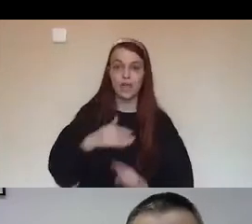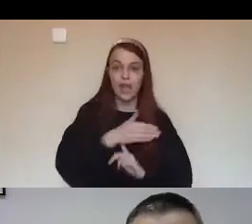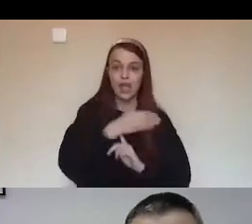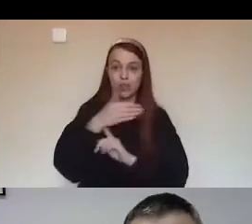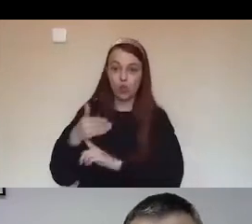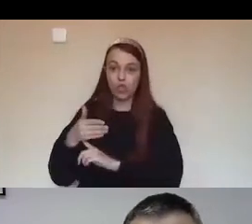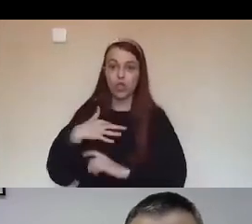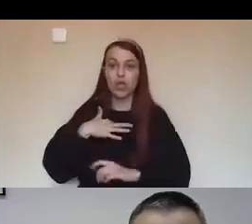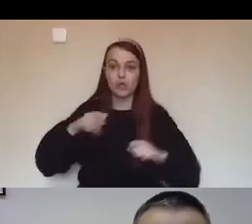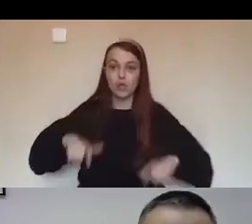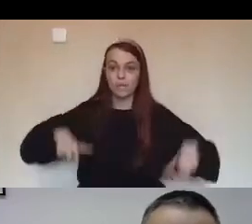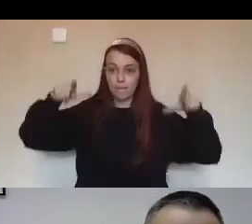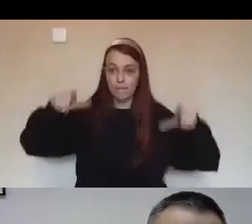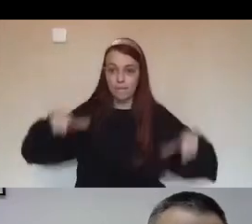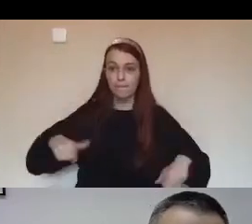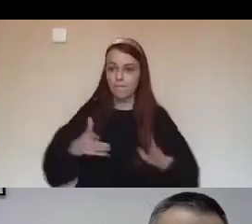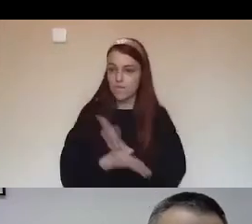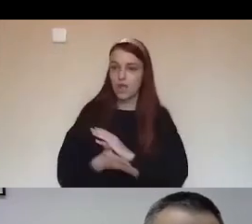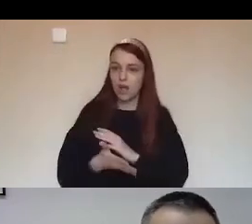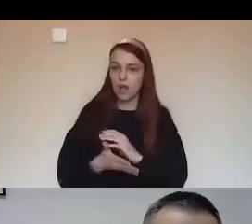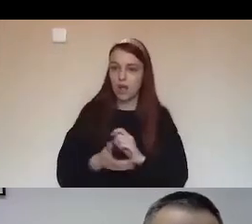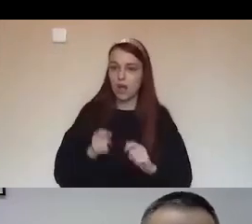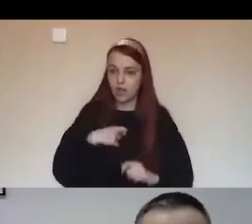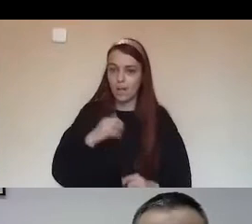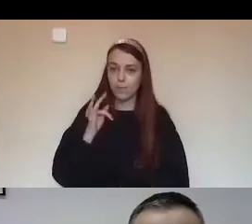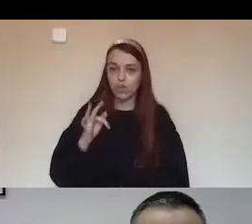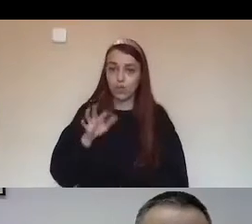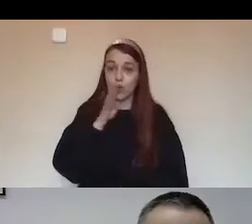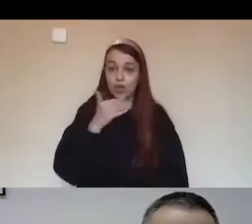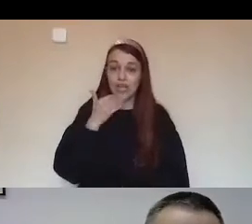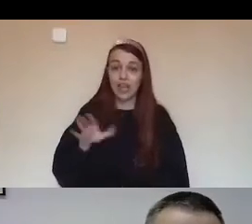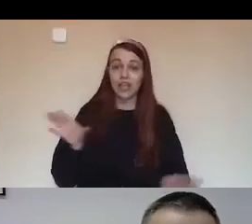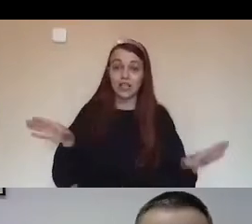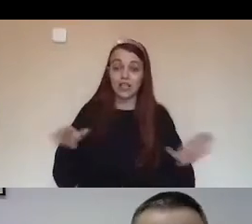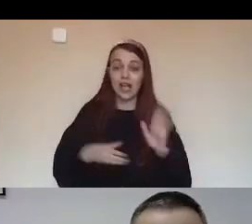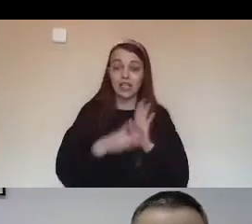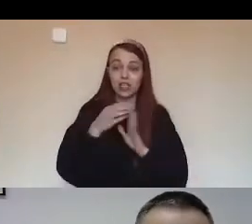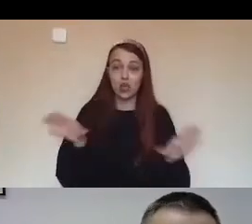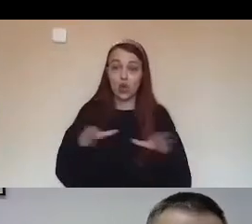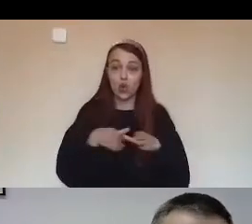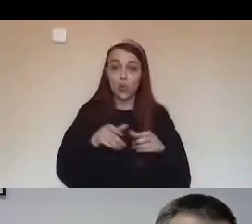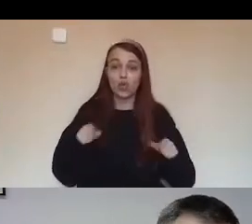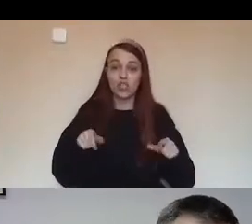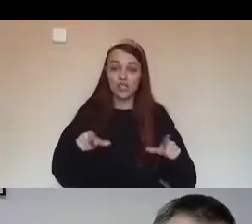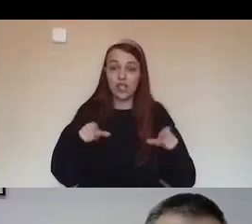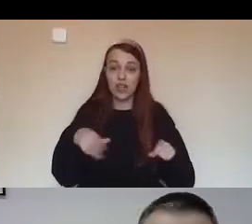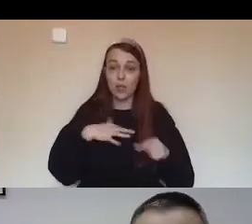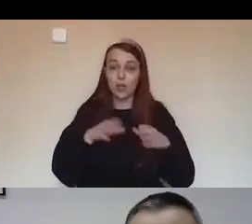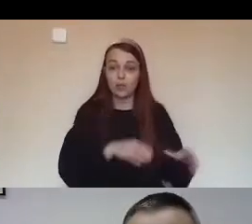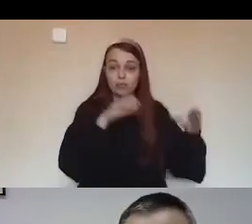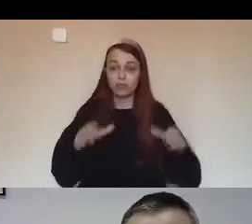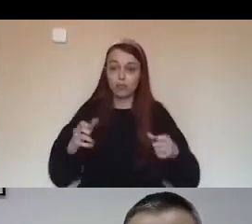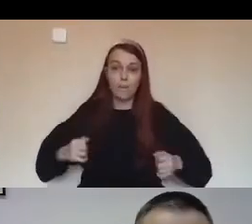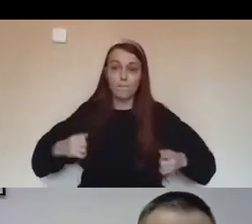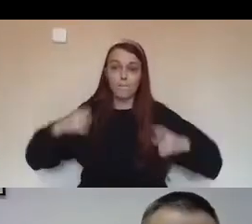una cosa muy versátil, y esto es lo que hace que un grupo de personas en silla de ruedas, por ejemplo, pueda visitar cualquier planta del museo, aunque